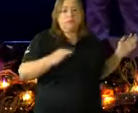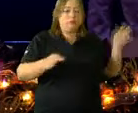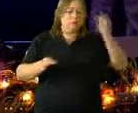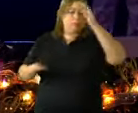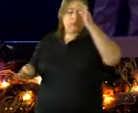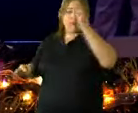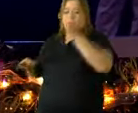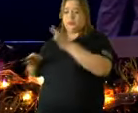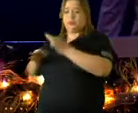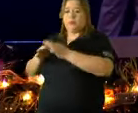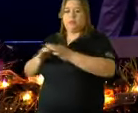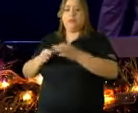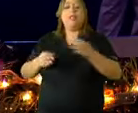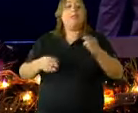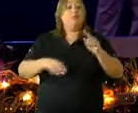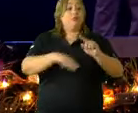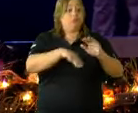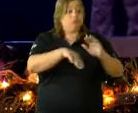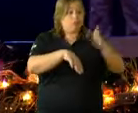Te llama el Señor.